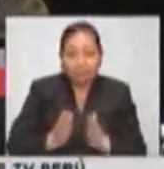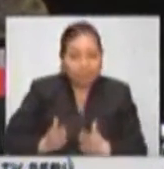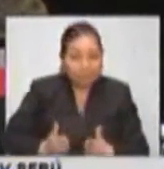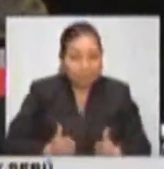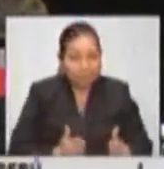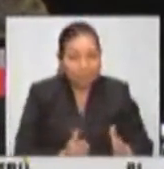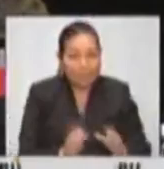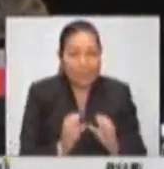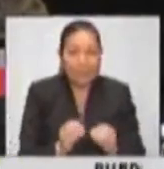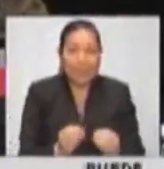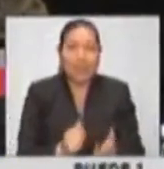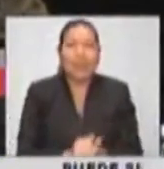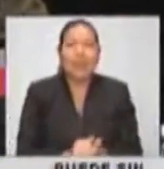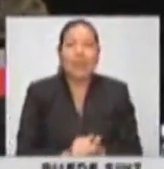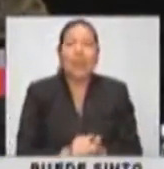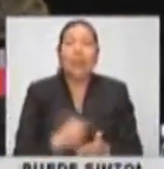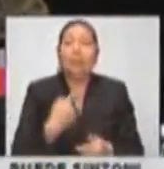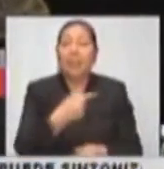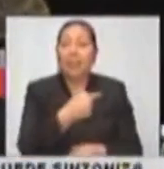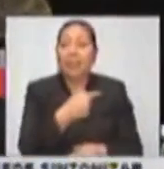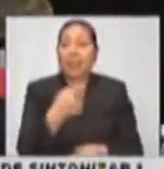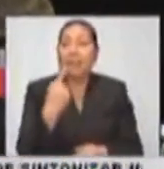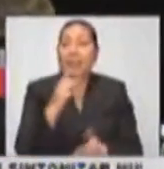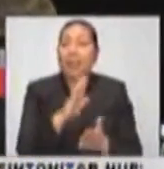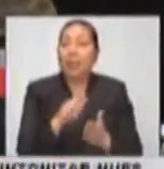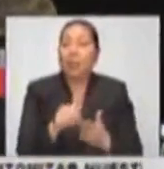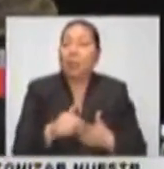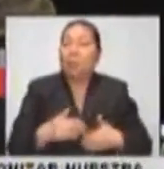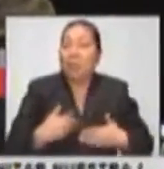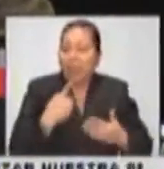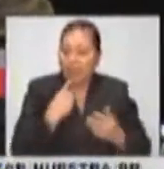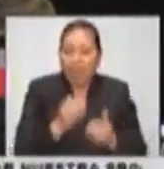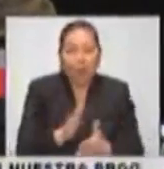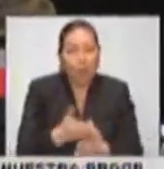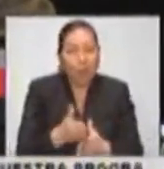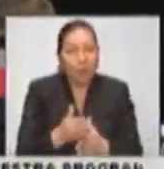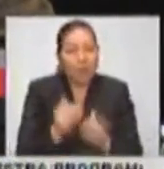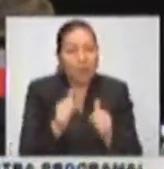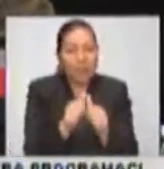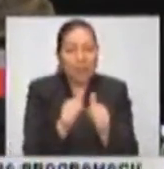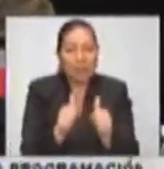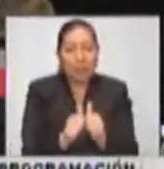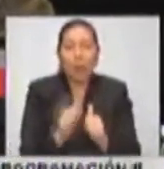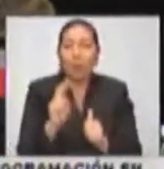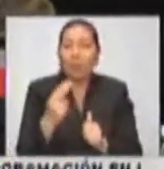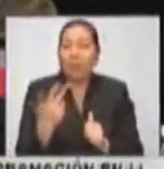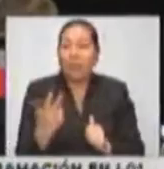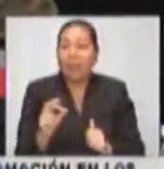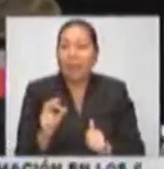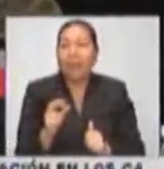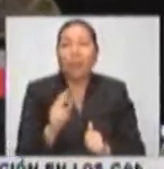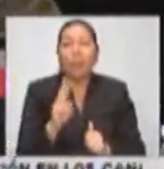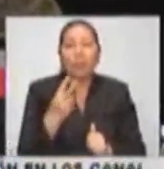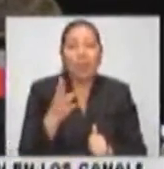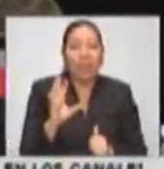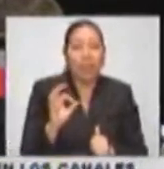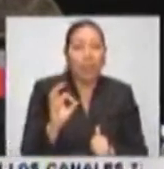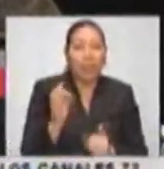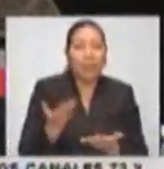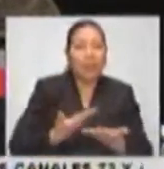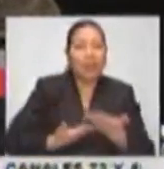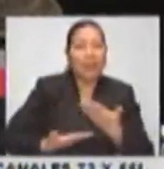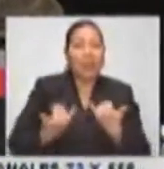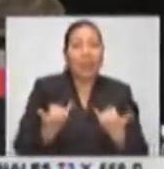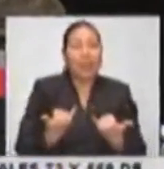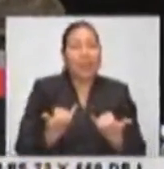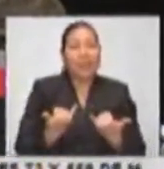eso lo estamos proponiendo en las siguientes semanas para que todos podamos decir, ah, compartimos una imagen al 2030, al 2050, regresamos acá